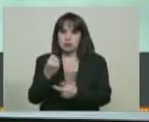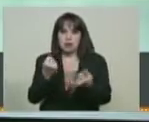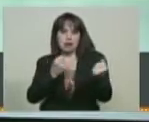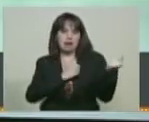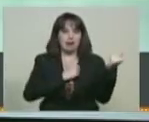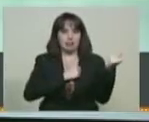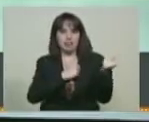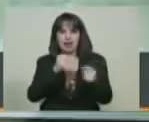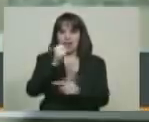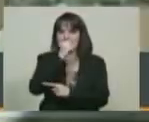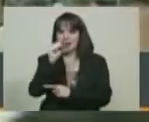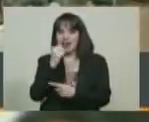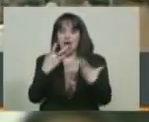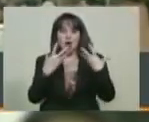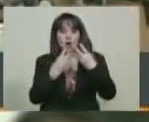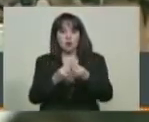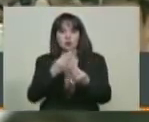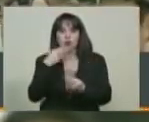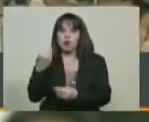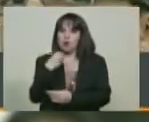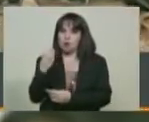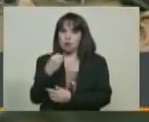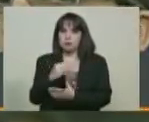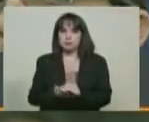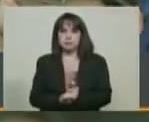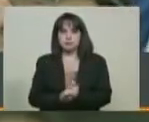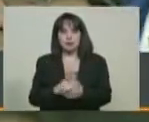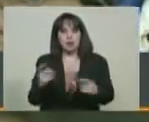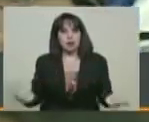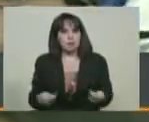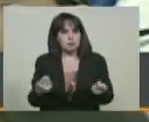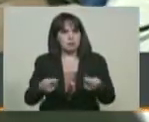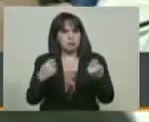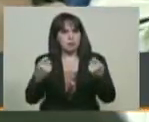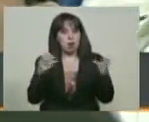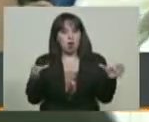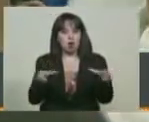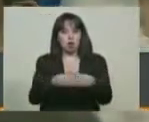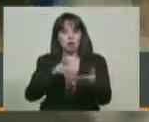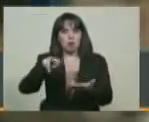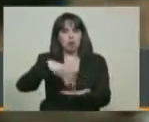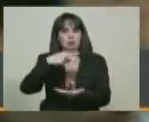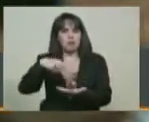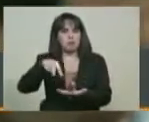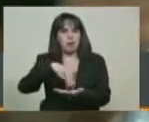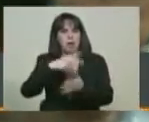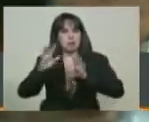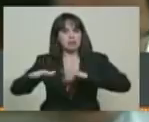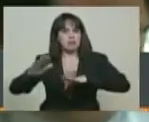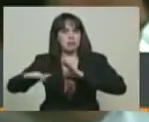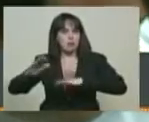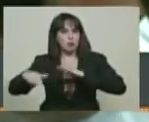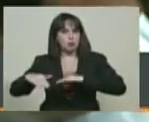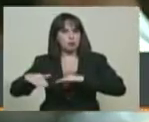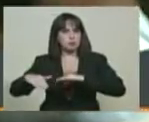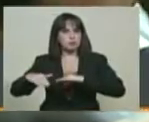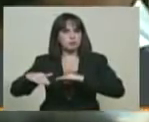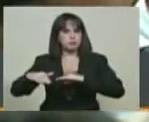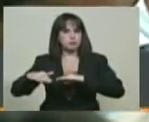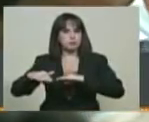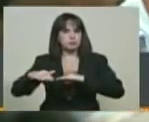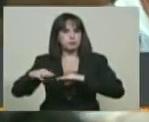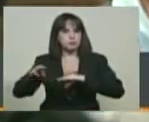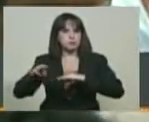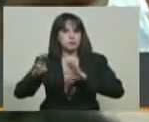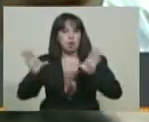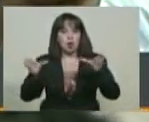en los matinés con la juventud, que promoviera los grupos de danza, de tambor y